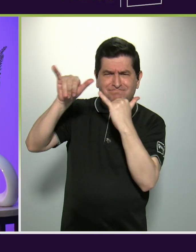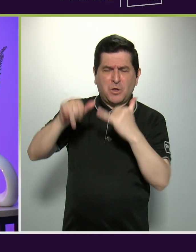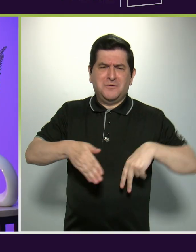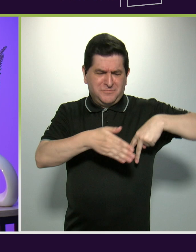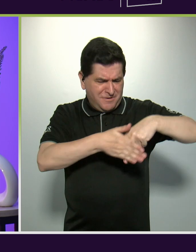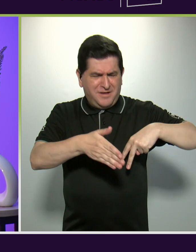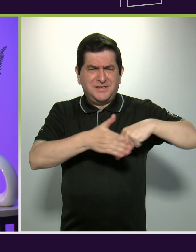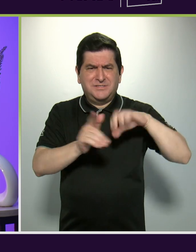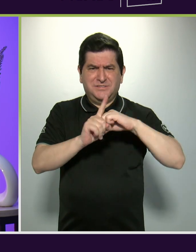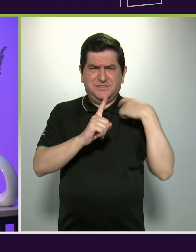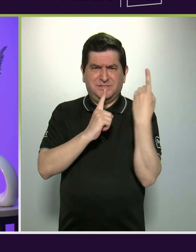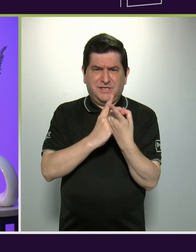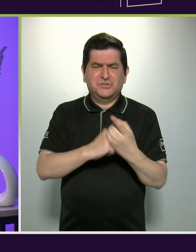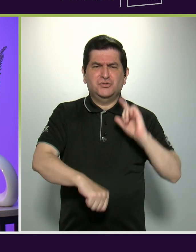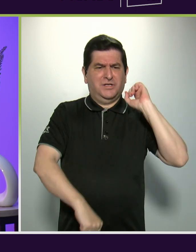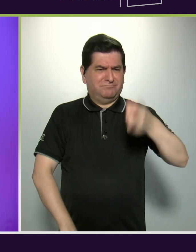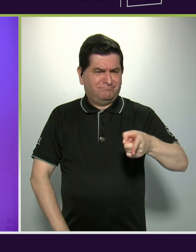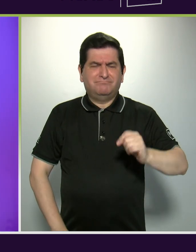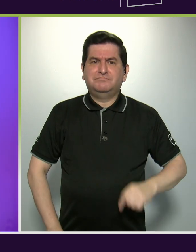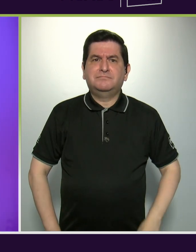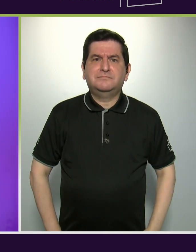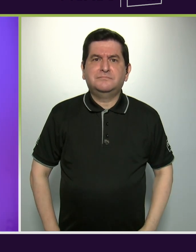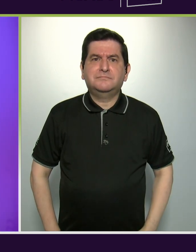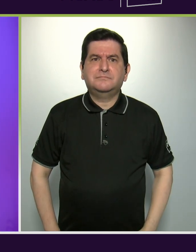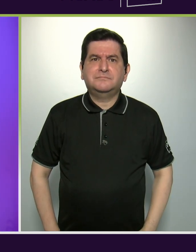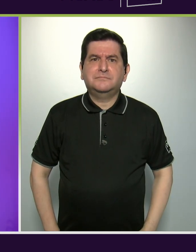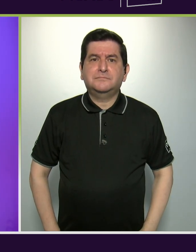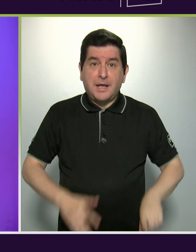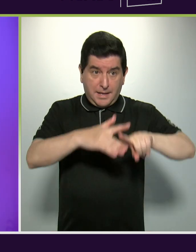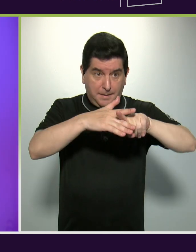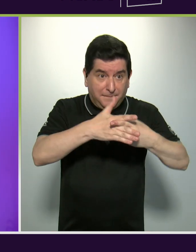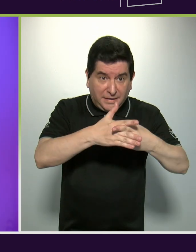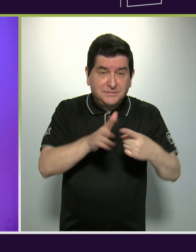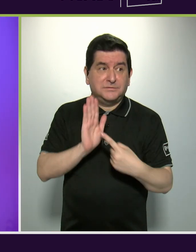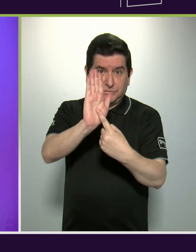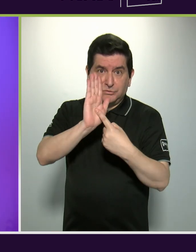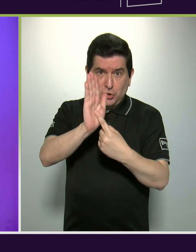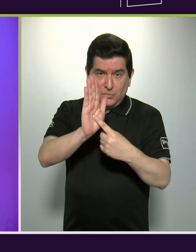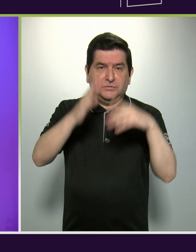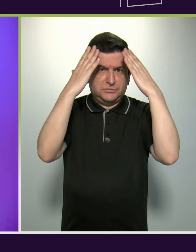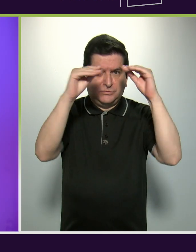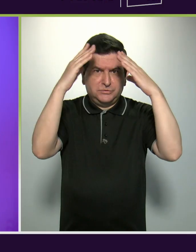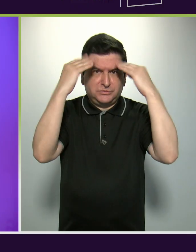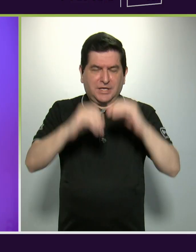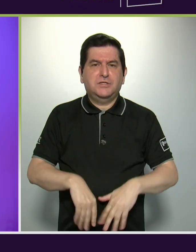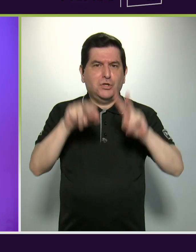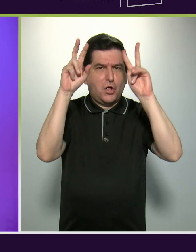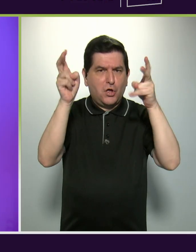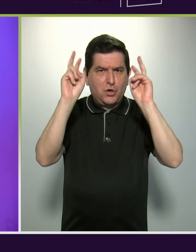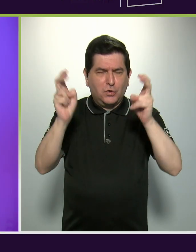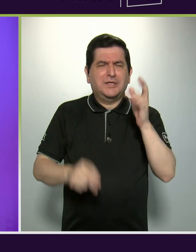barreras que la sociedad les impone. Para comenzar, le presentamos la siguiente información con los temas que